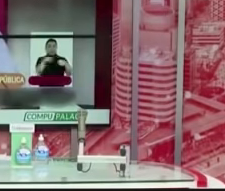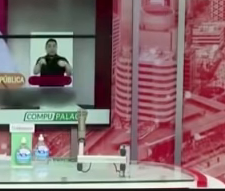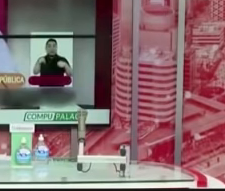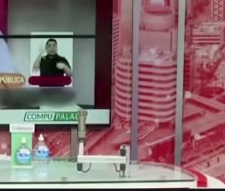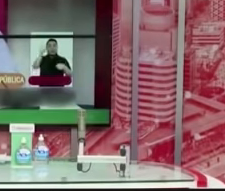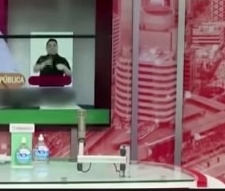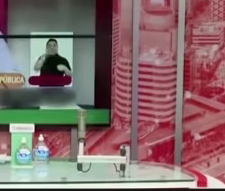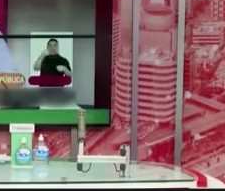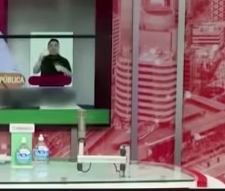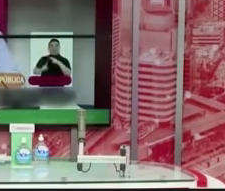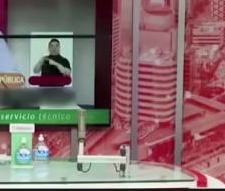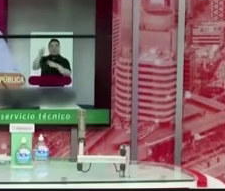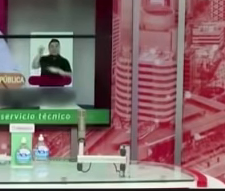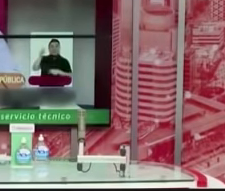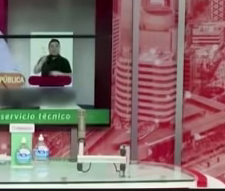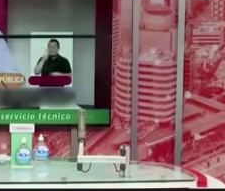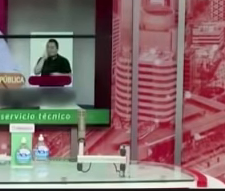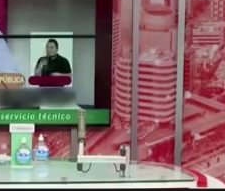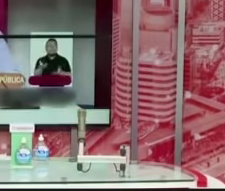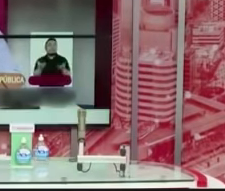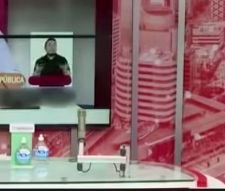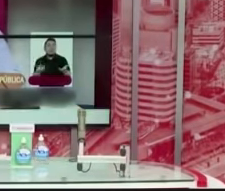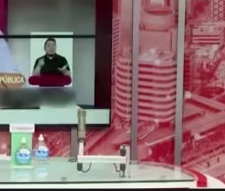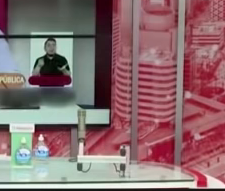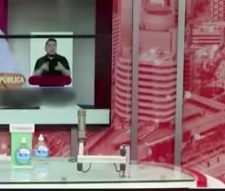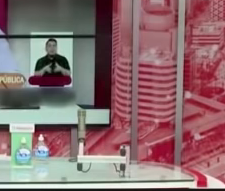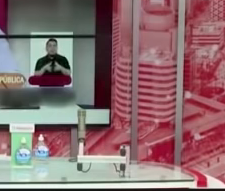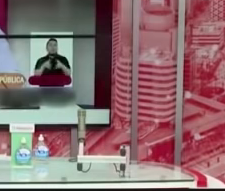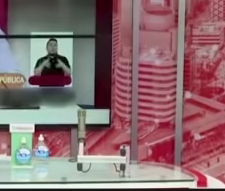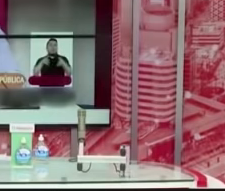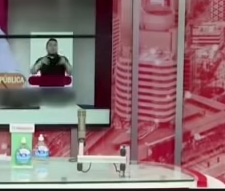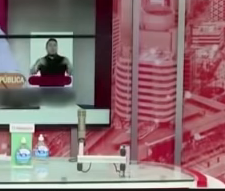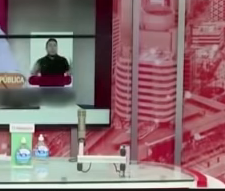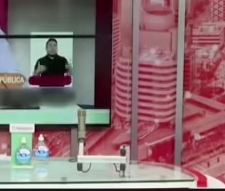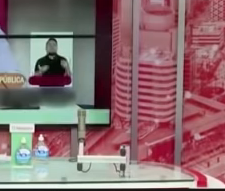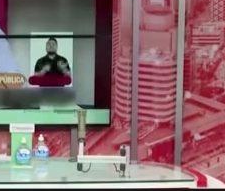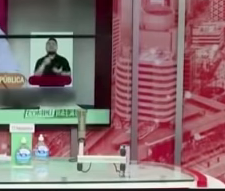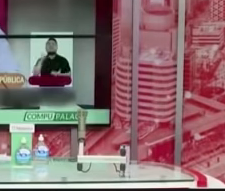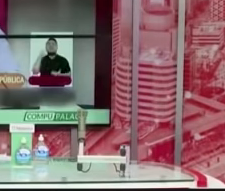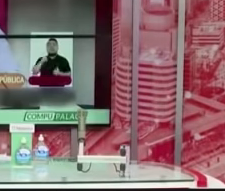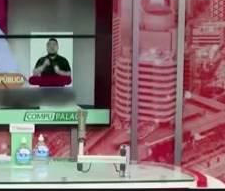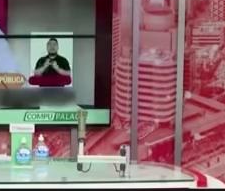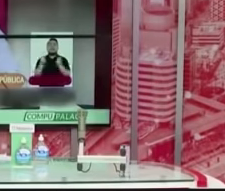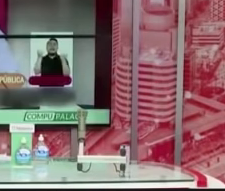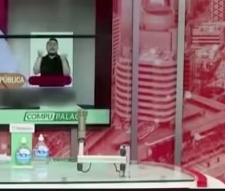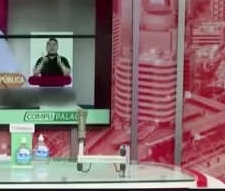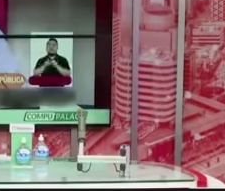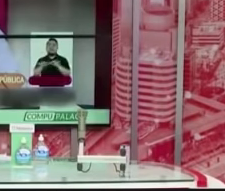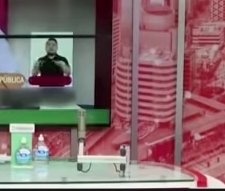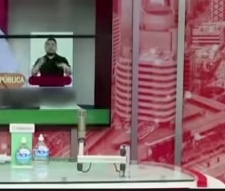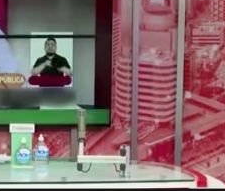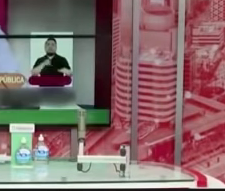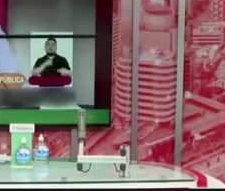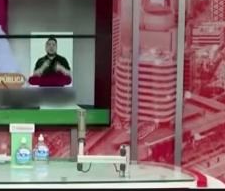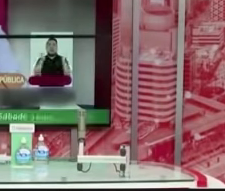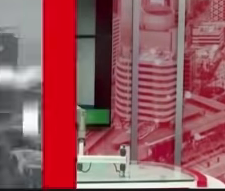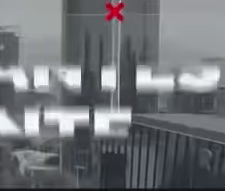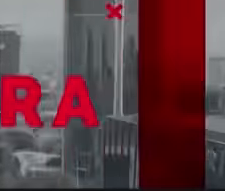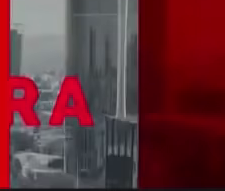Quiere decir que se va a incrementar la cantidad de contagios con o sin cepa británica, que abre el